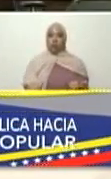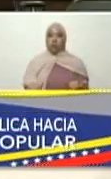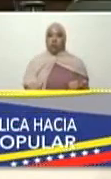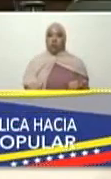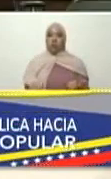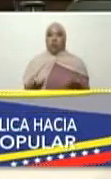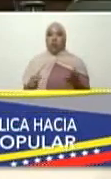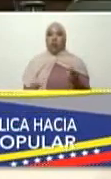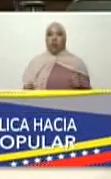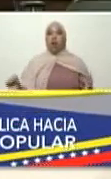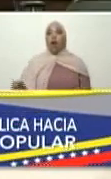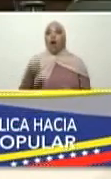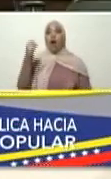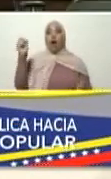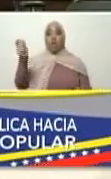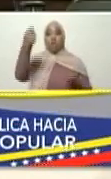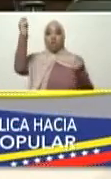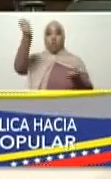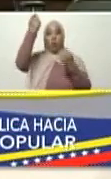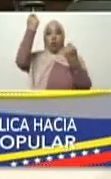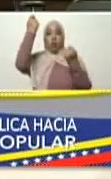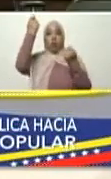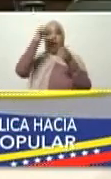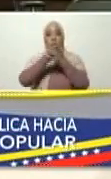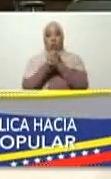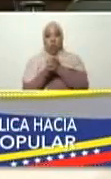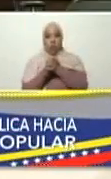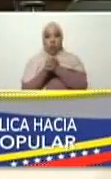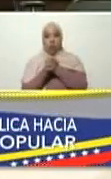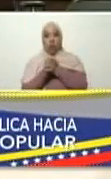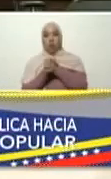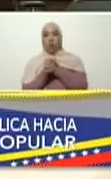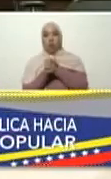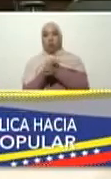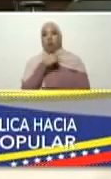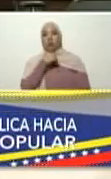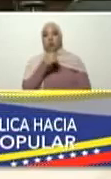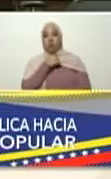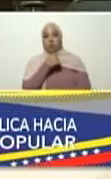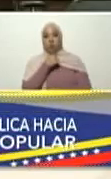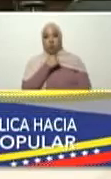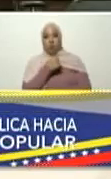de Apure. Y a otros compañeros, a Manuel Gutiérrez, un gran camarada.